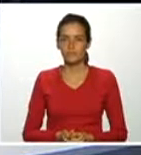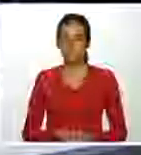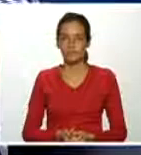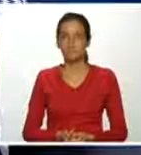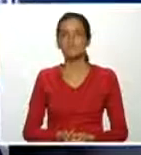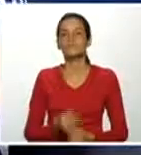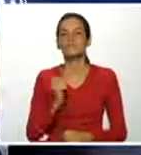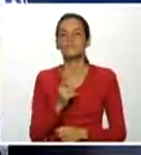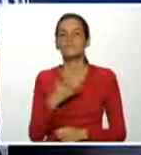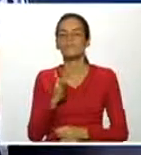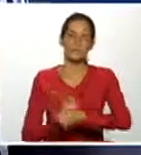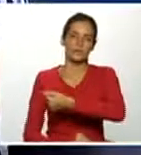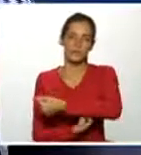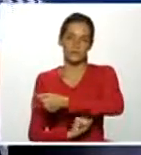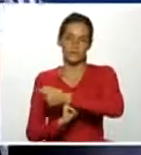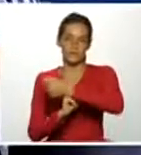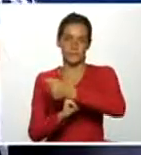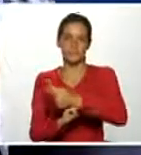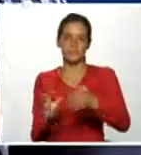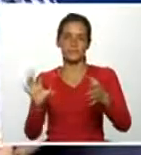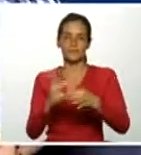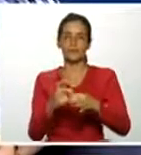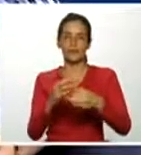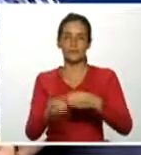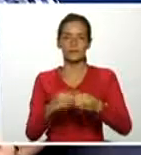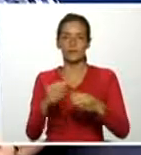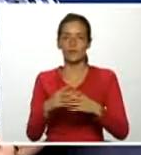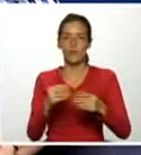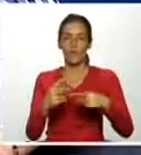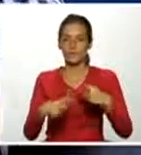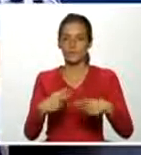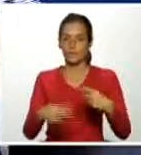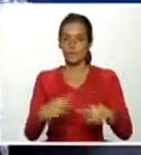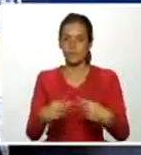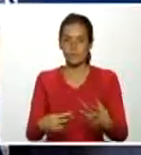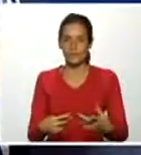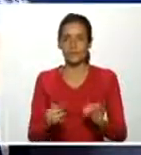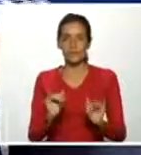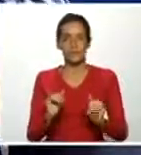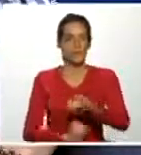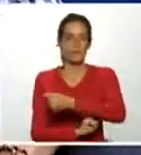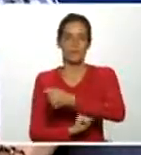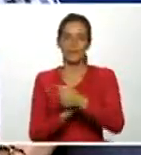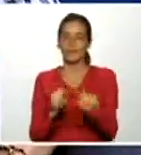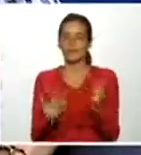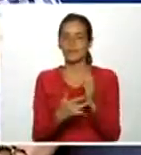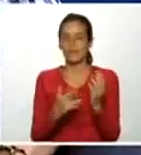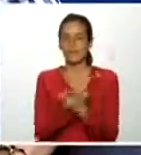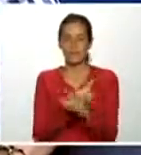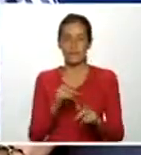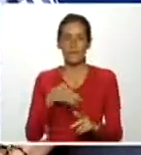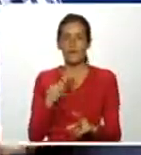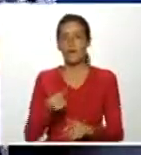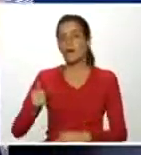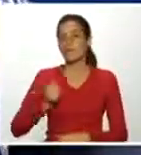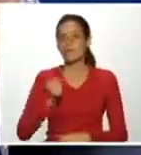deberíamos tener una plataforma unificada que abarque todos esos procesos y que, basado en tecnologías libres, pueda ser